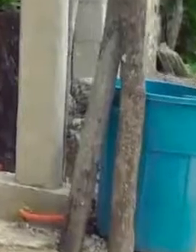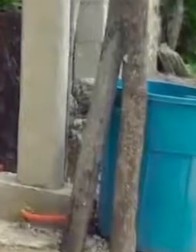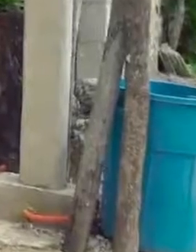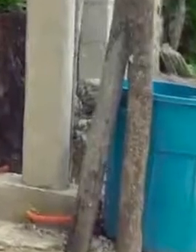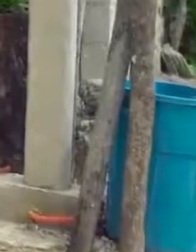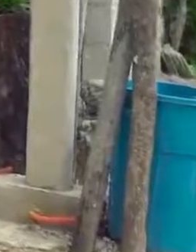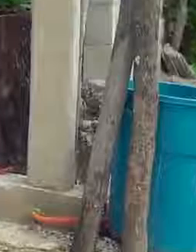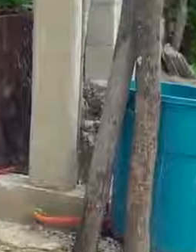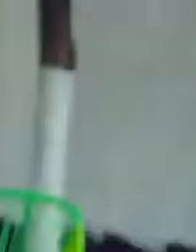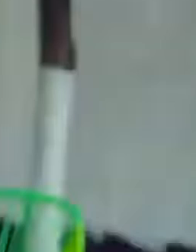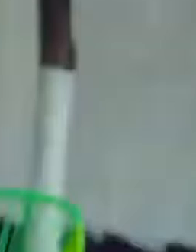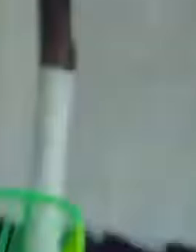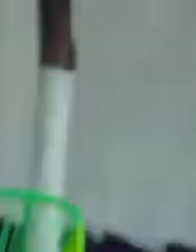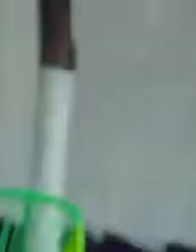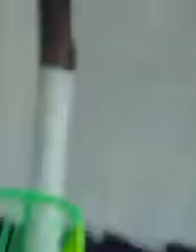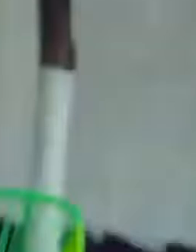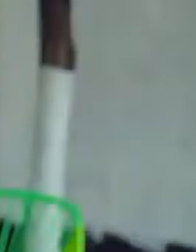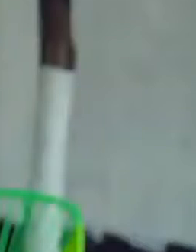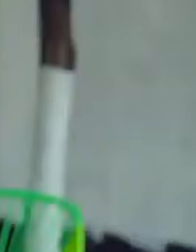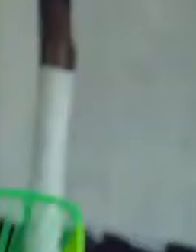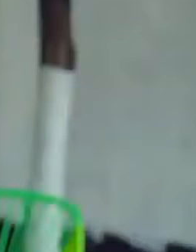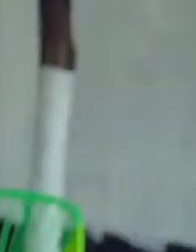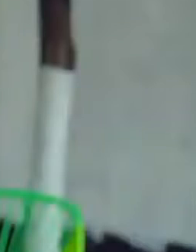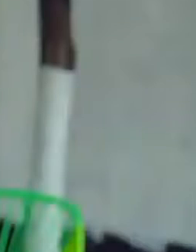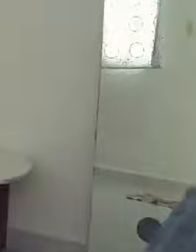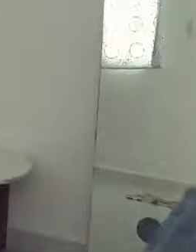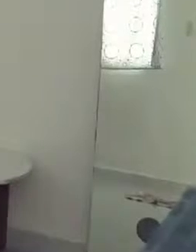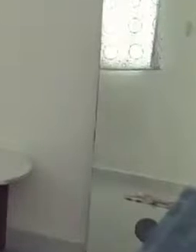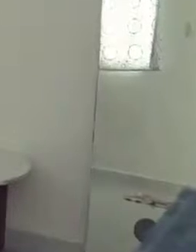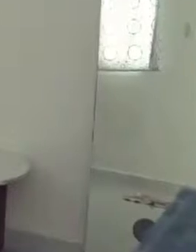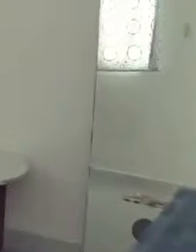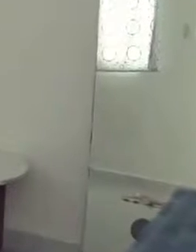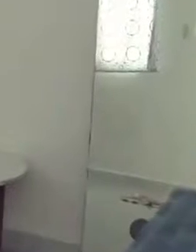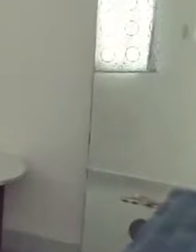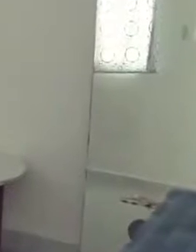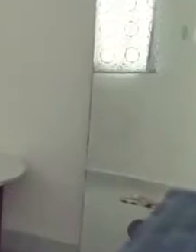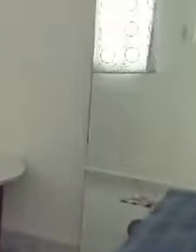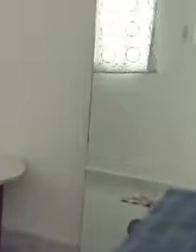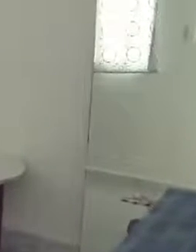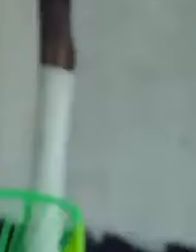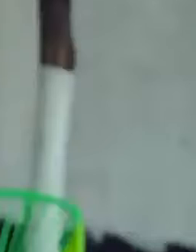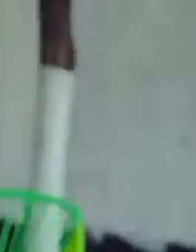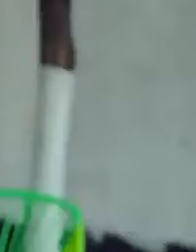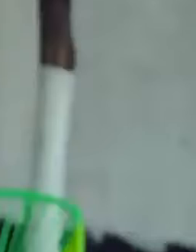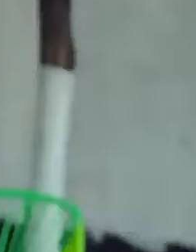validez a tu vivienda, ¿no? Y pues